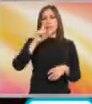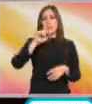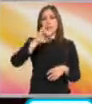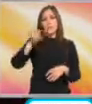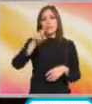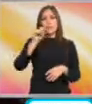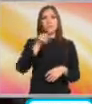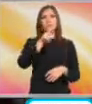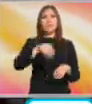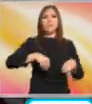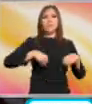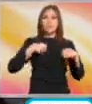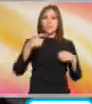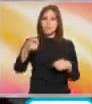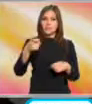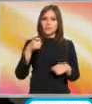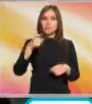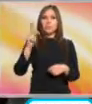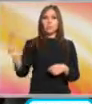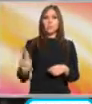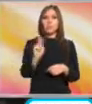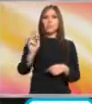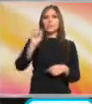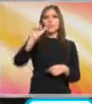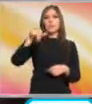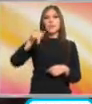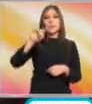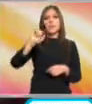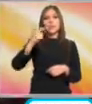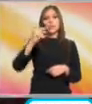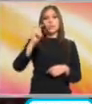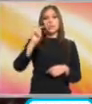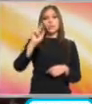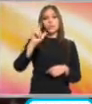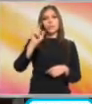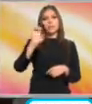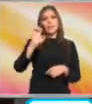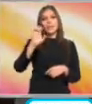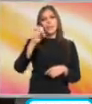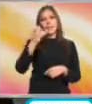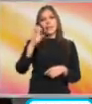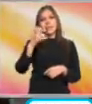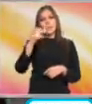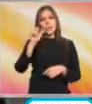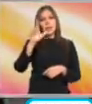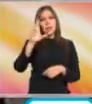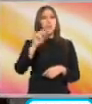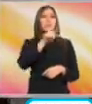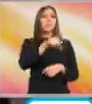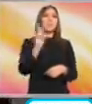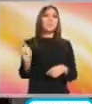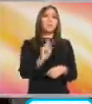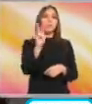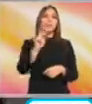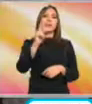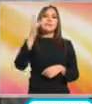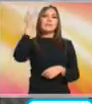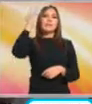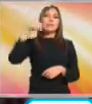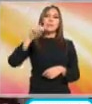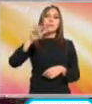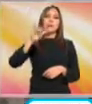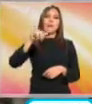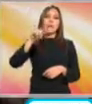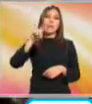Soy de Xochimilco, del pueblo de Santiago Tulyehualco. ¿Y tú? De aquí del pueblo Santa María Nativitas, delegación Xochimilco. Ya.